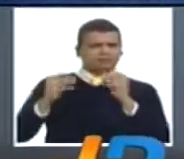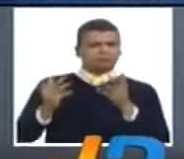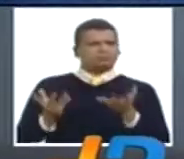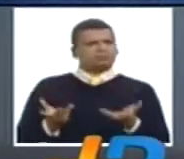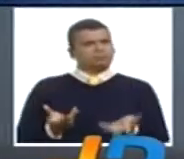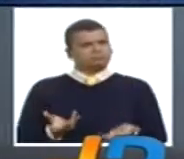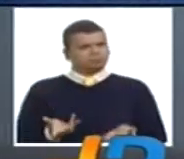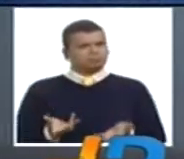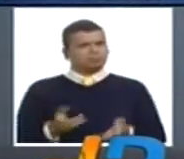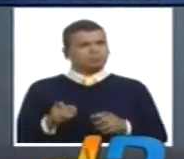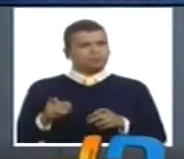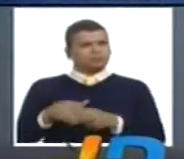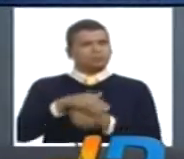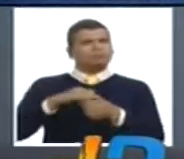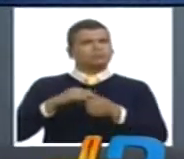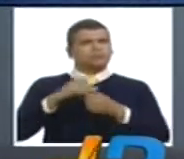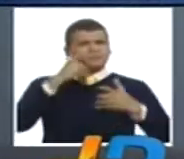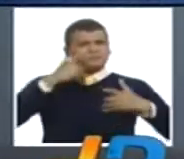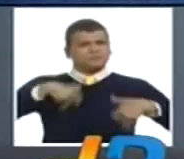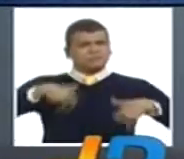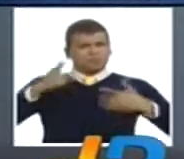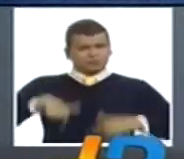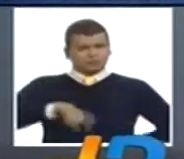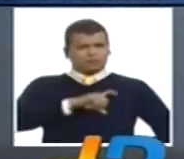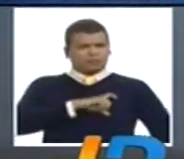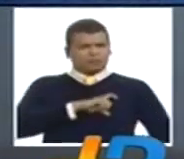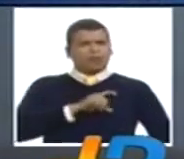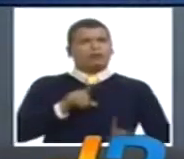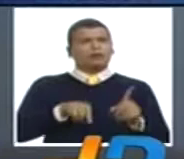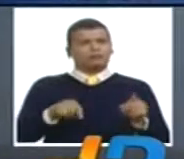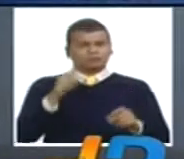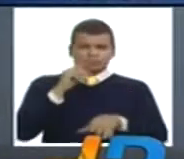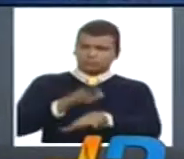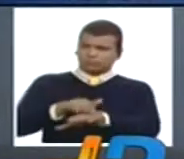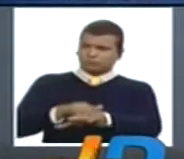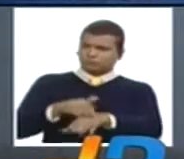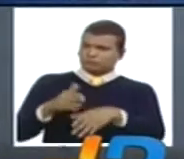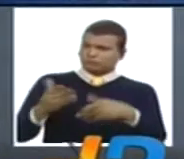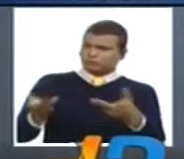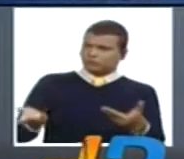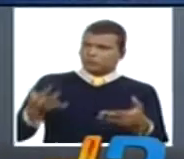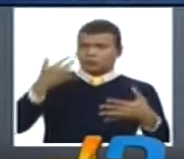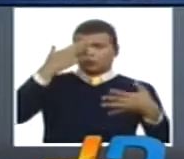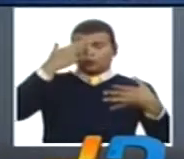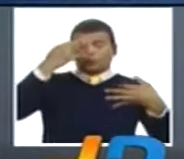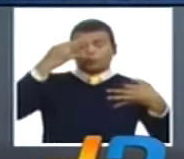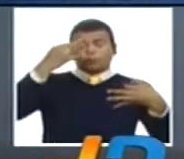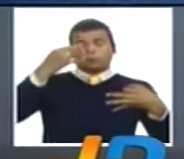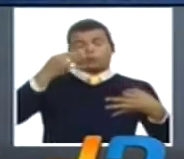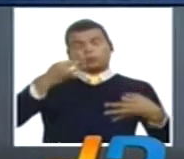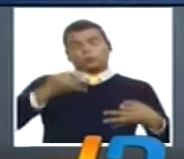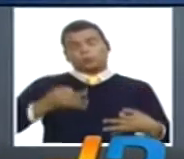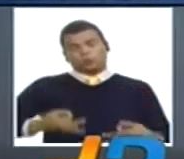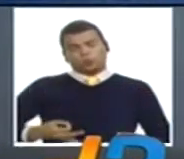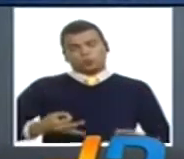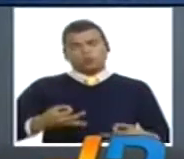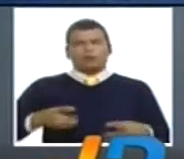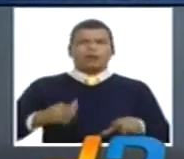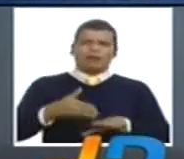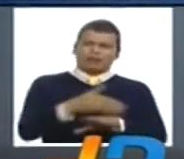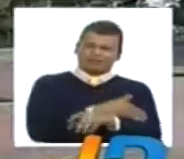comunidad, de este barrio de la capital del Valle del Cauca, muchos de los cuales dicen descansarán de los desórdenes que allí se